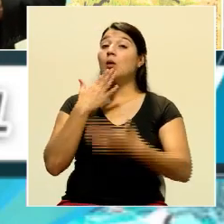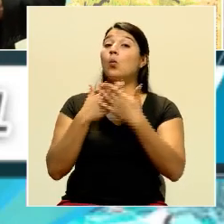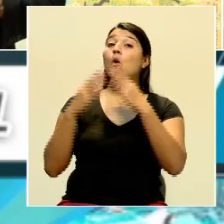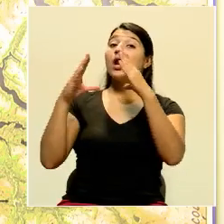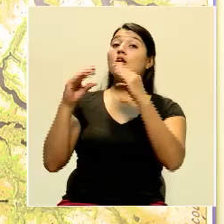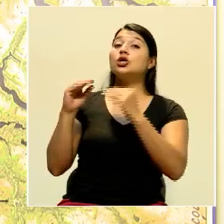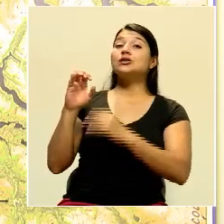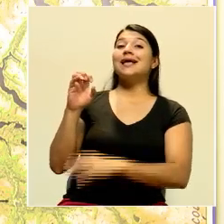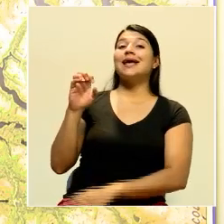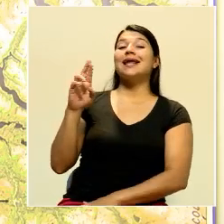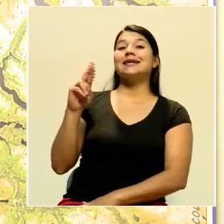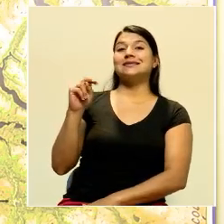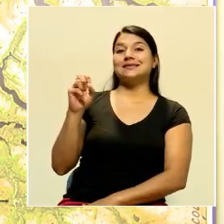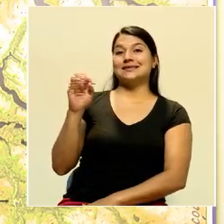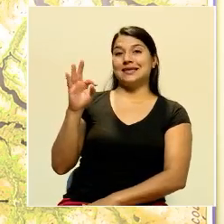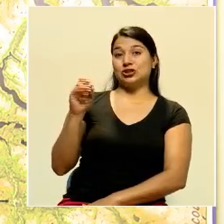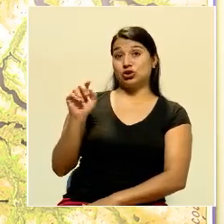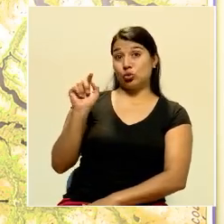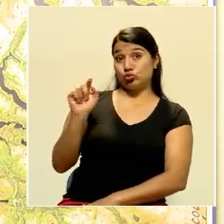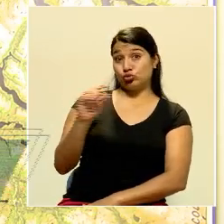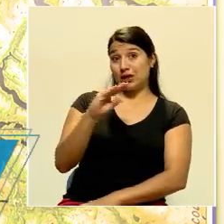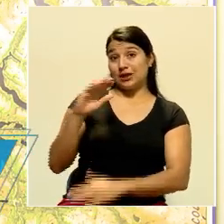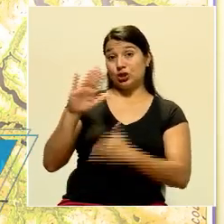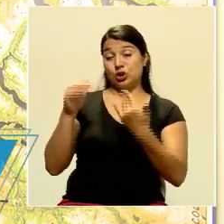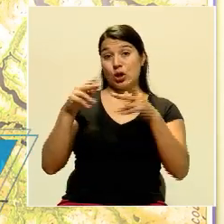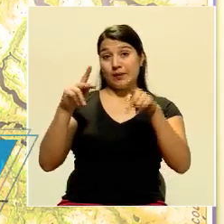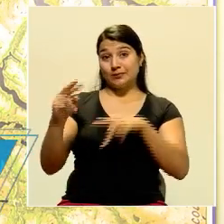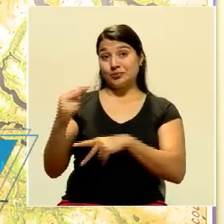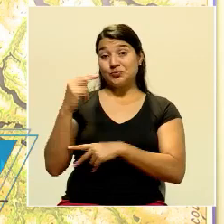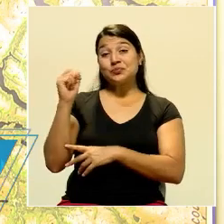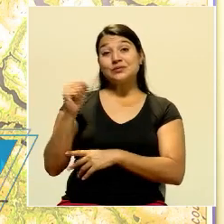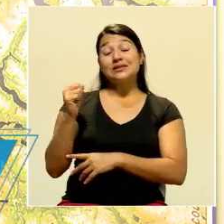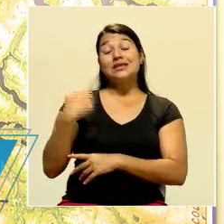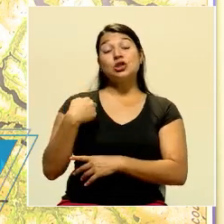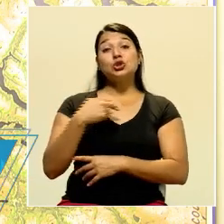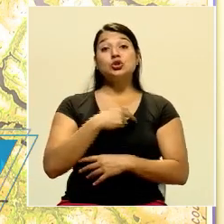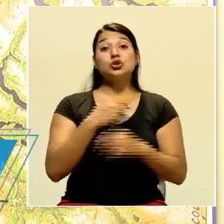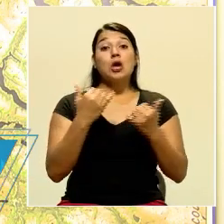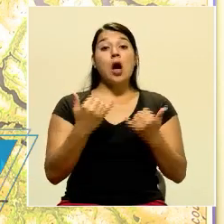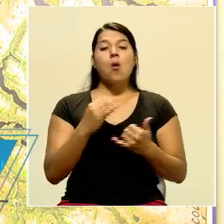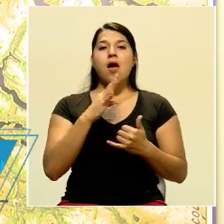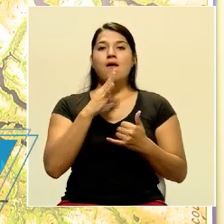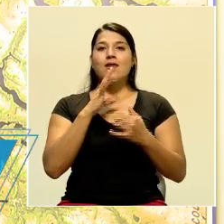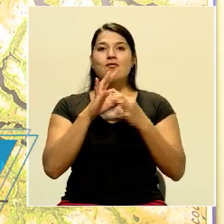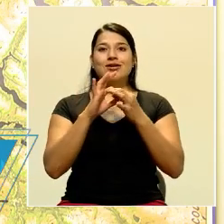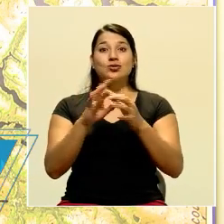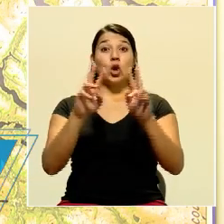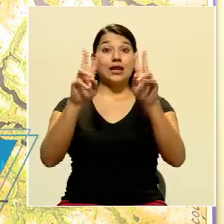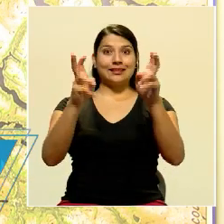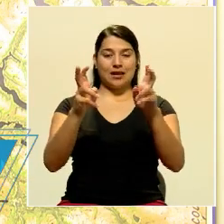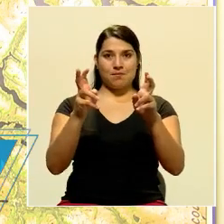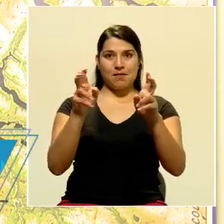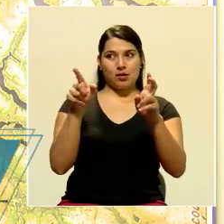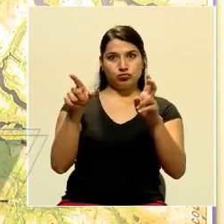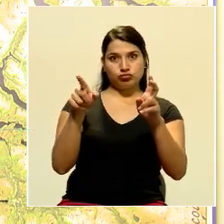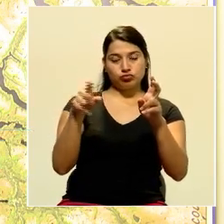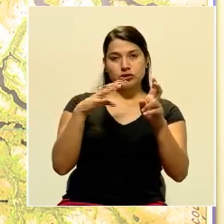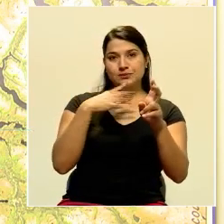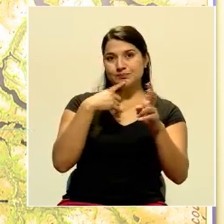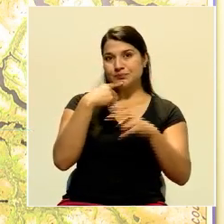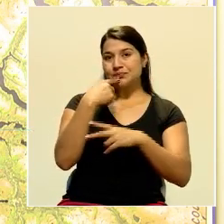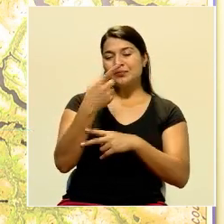Buenas noches, don Ernesto, para usted y para los televidentes. Así es, vamos a hablarles sobre el tema que usted nos mencionaba,